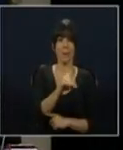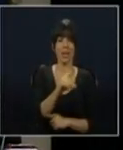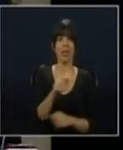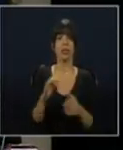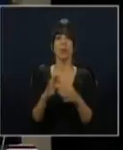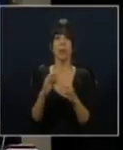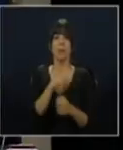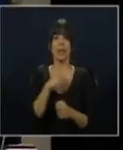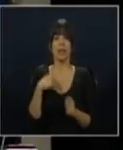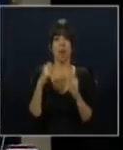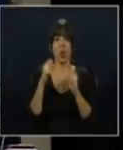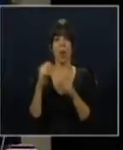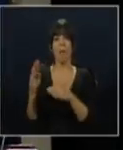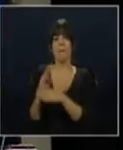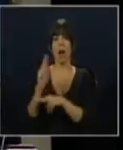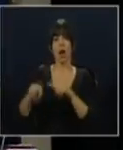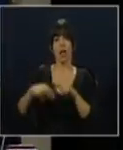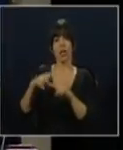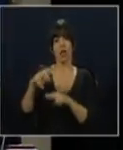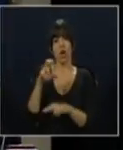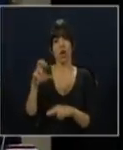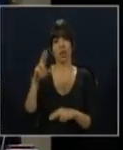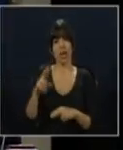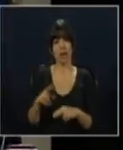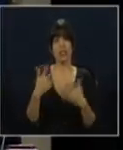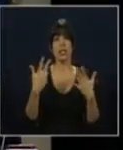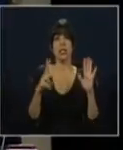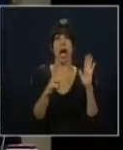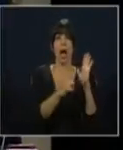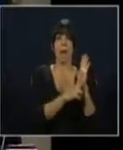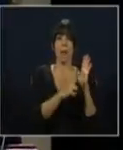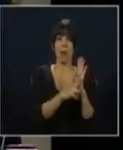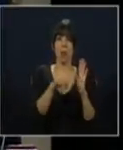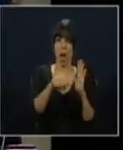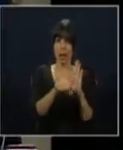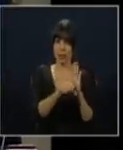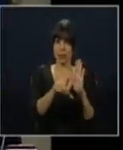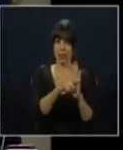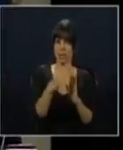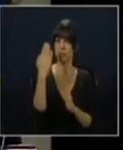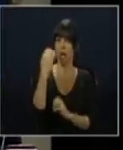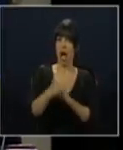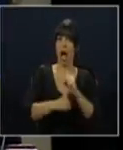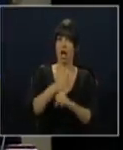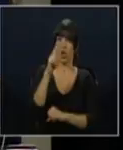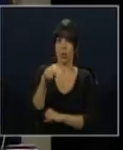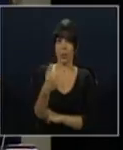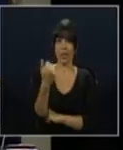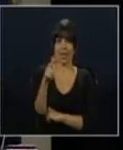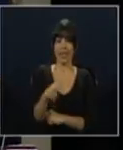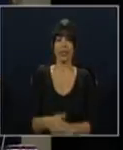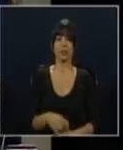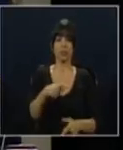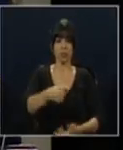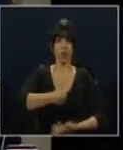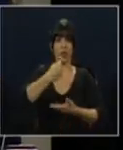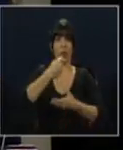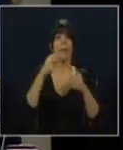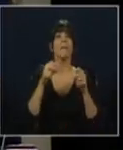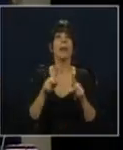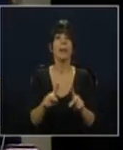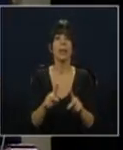Ministerio de Educación, Banco Nacional de Costa Rica, aprobado por la Asamblea Legislativa en el año 2013, fondo que permitirá